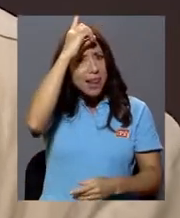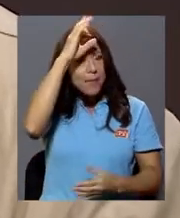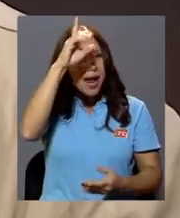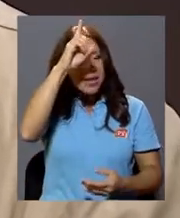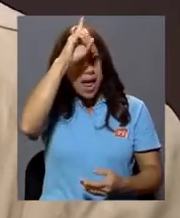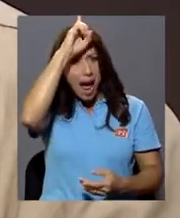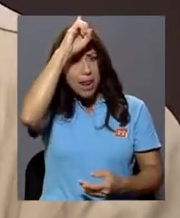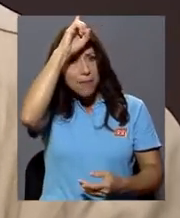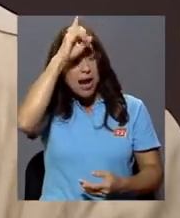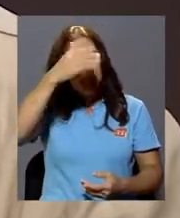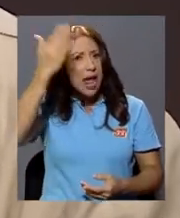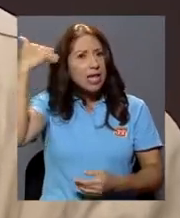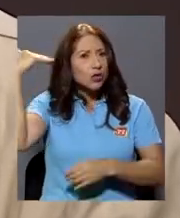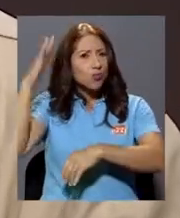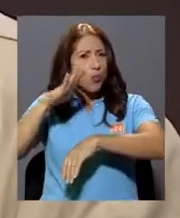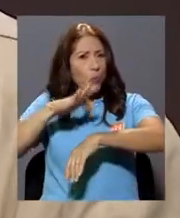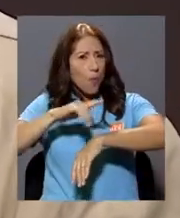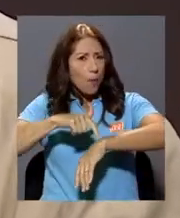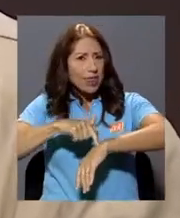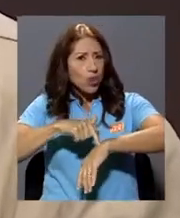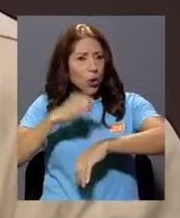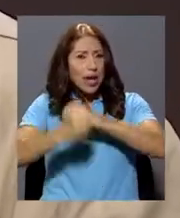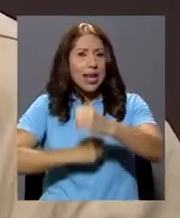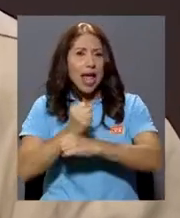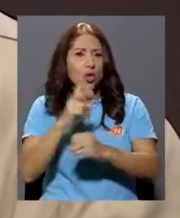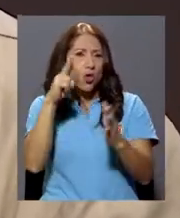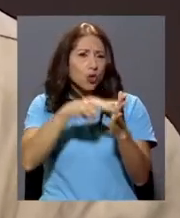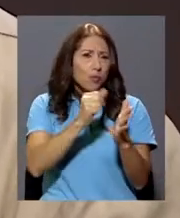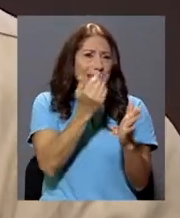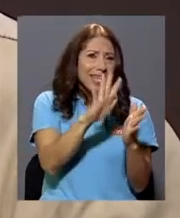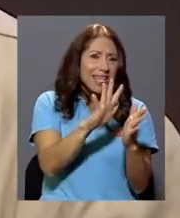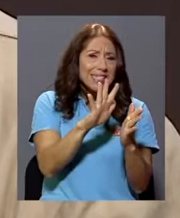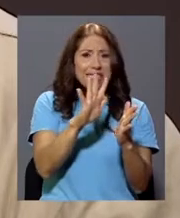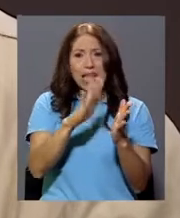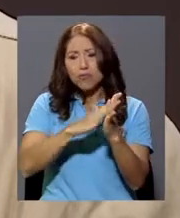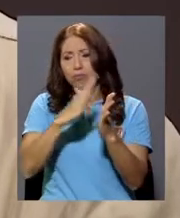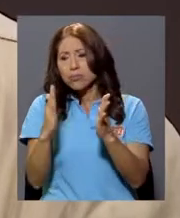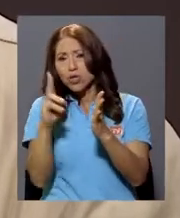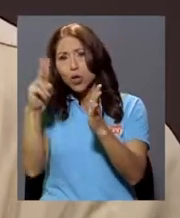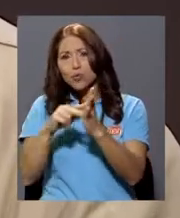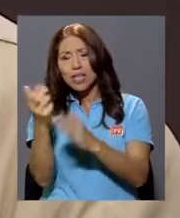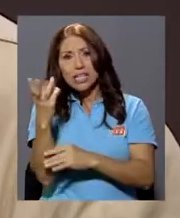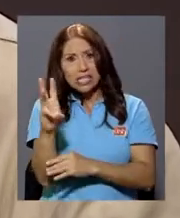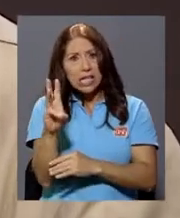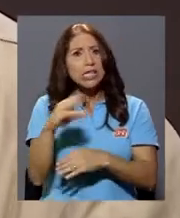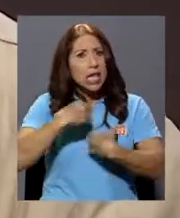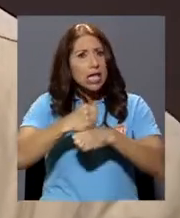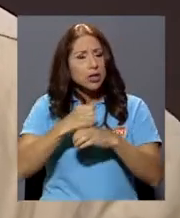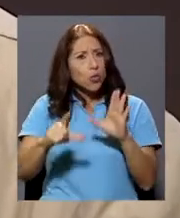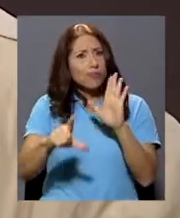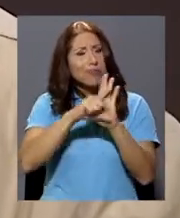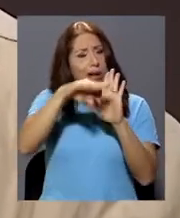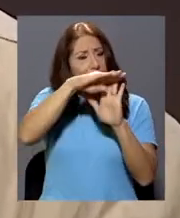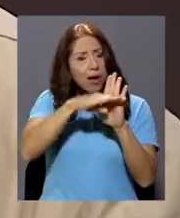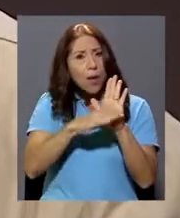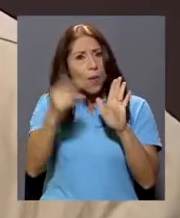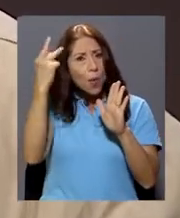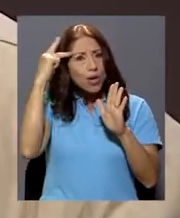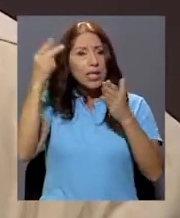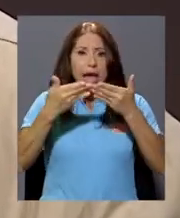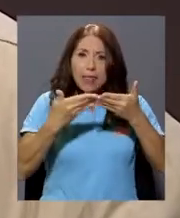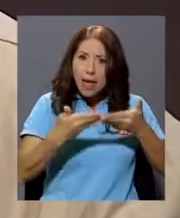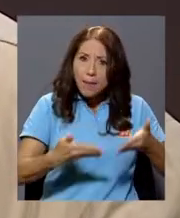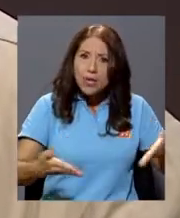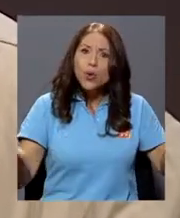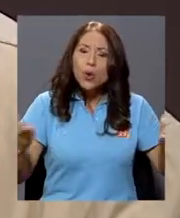momento, en los años 2015 y 2016, hizo una política muy, muy de apertura, muy de respetar